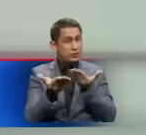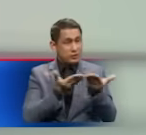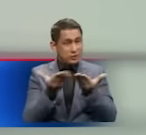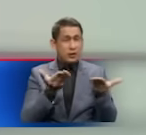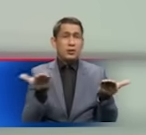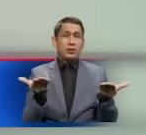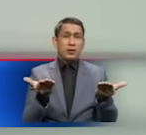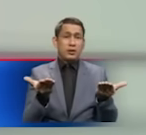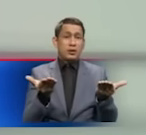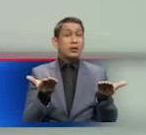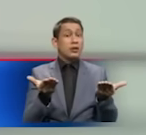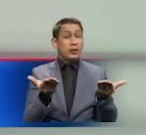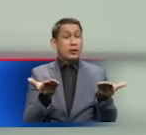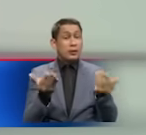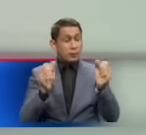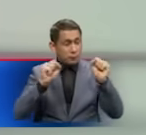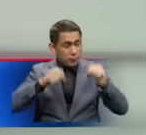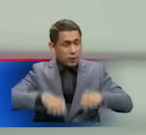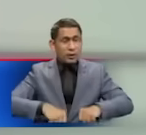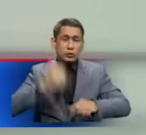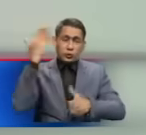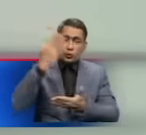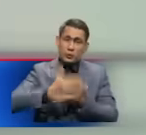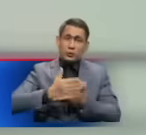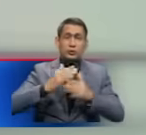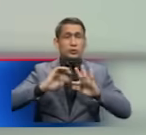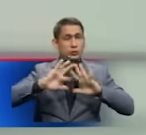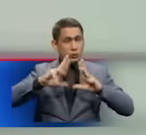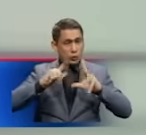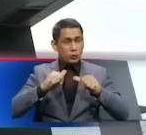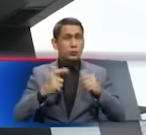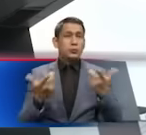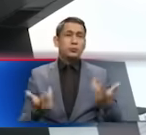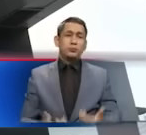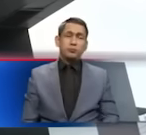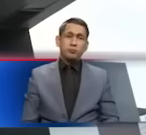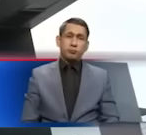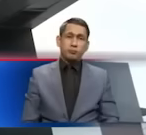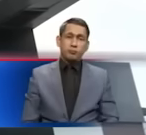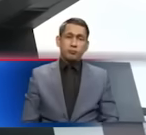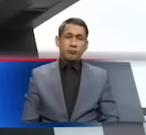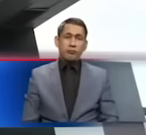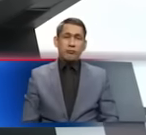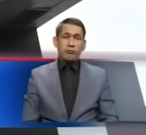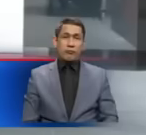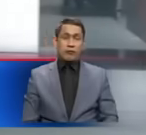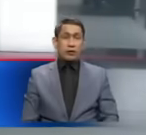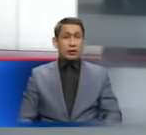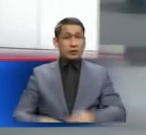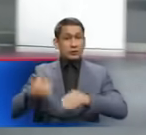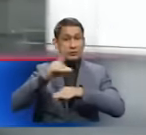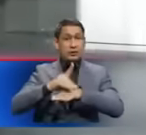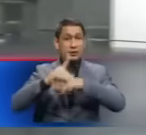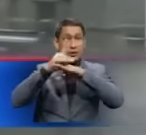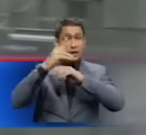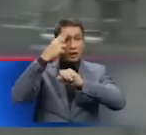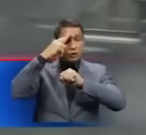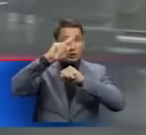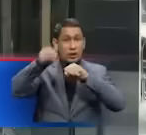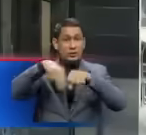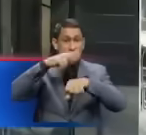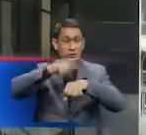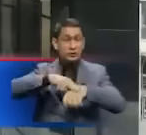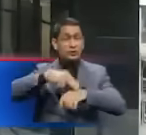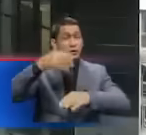ella también tenga la potestad disciplinaria para sancionar a sus propios fiscales. Desde la Dirección Nacional de la Judicatura se anuncian acciones